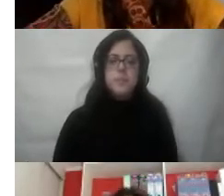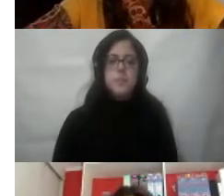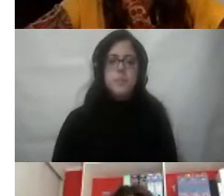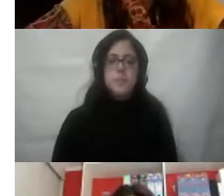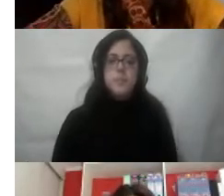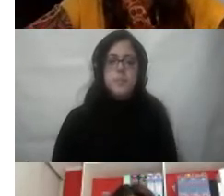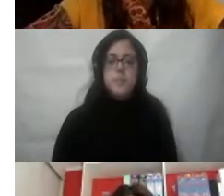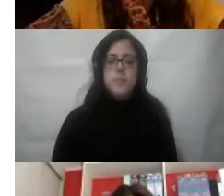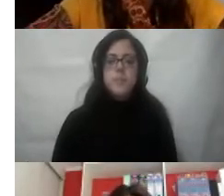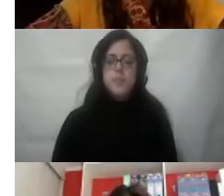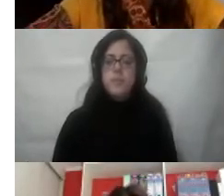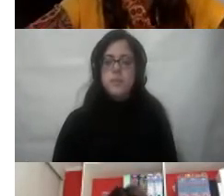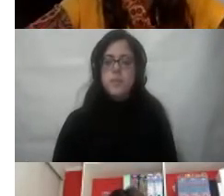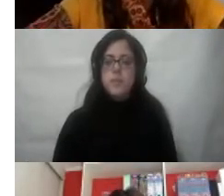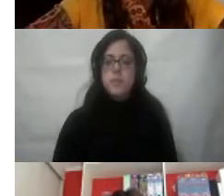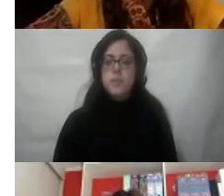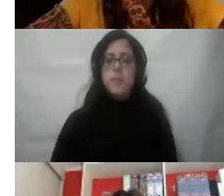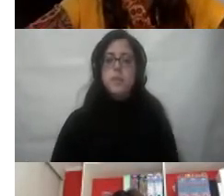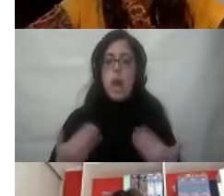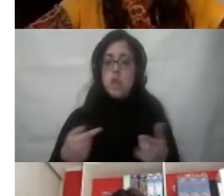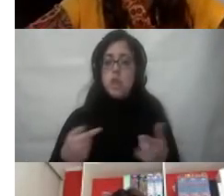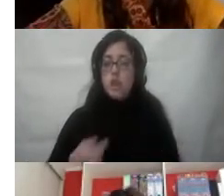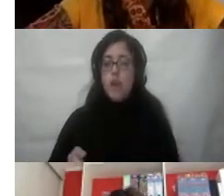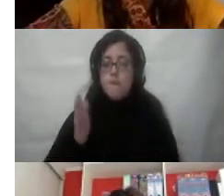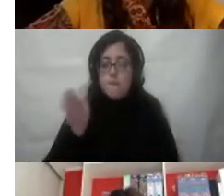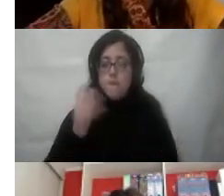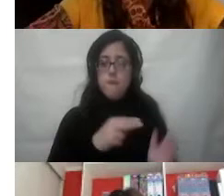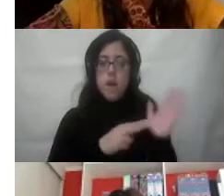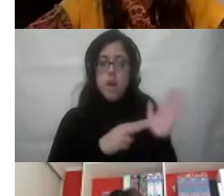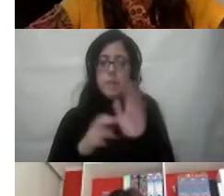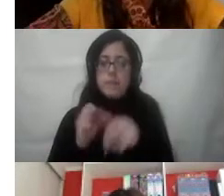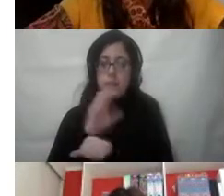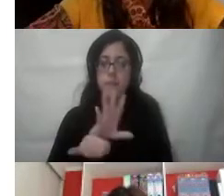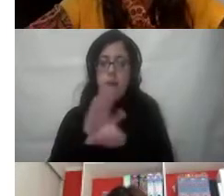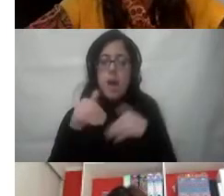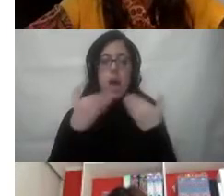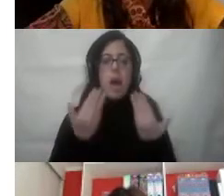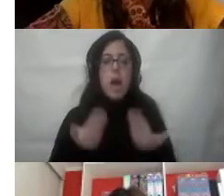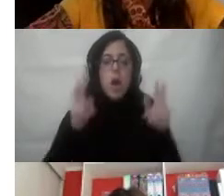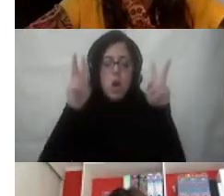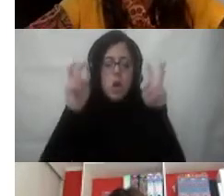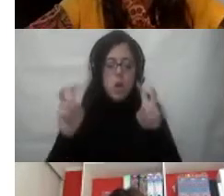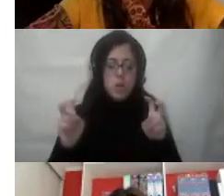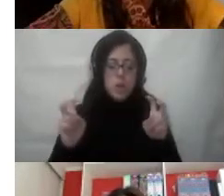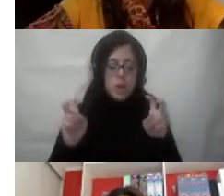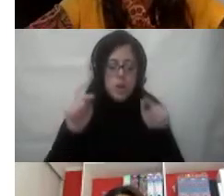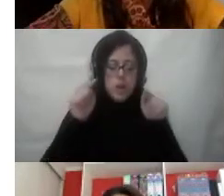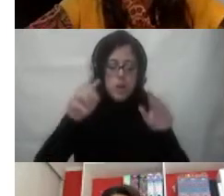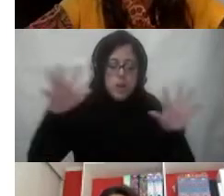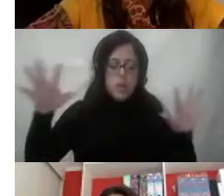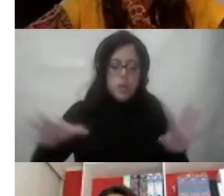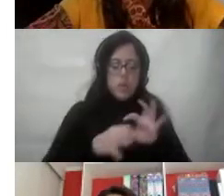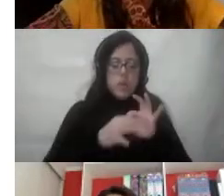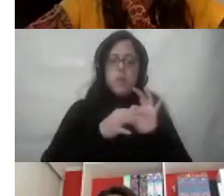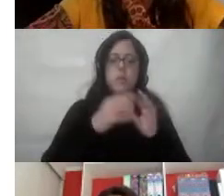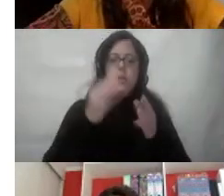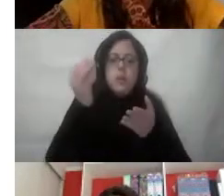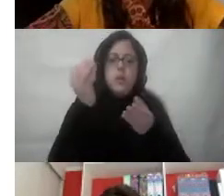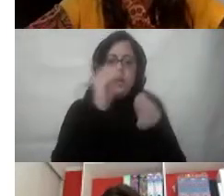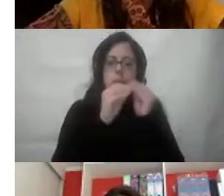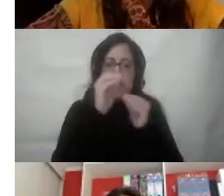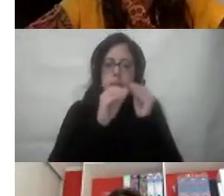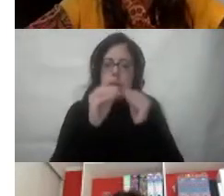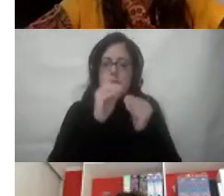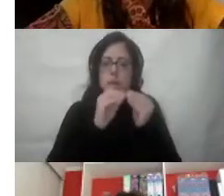Bueno, continúo acá con la presentación y ahora pasamos a la etapa que tiene que ver con el diseño de los escenarios